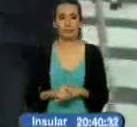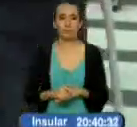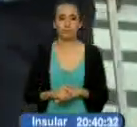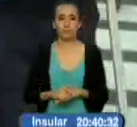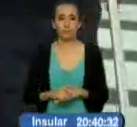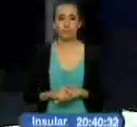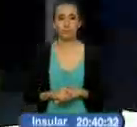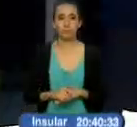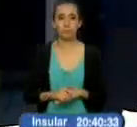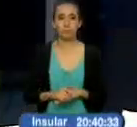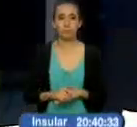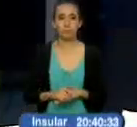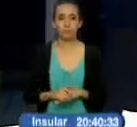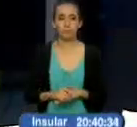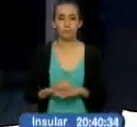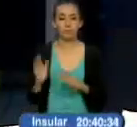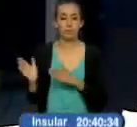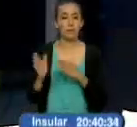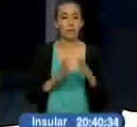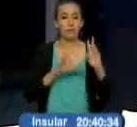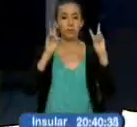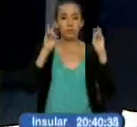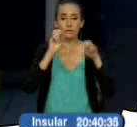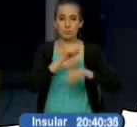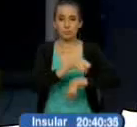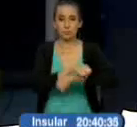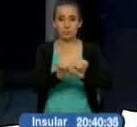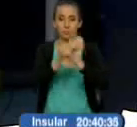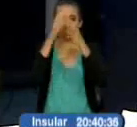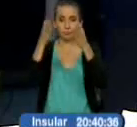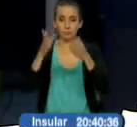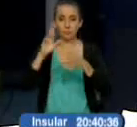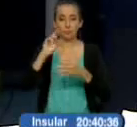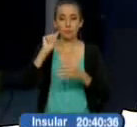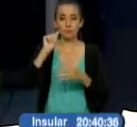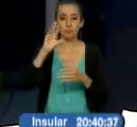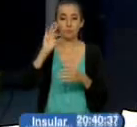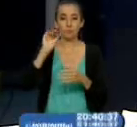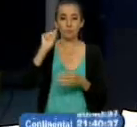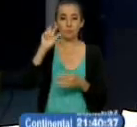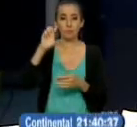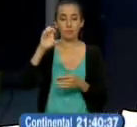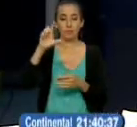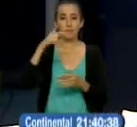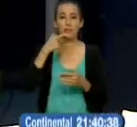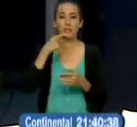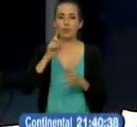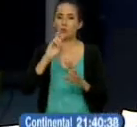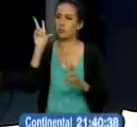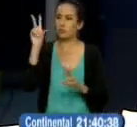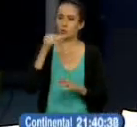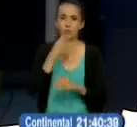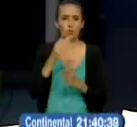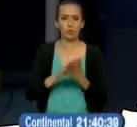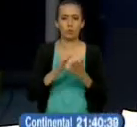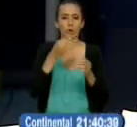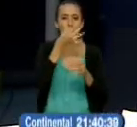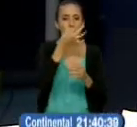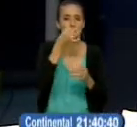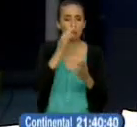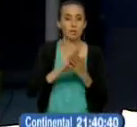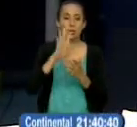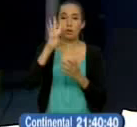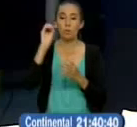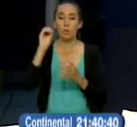Nueva York. Y en otros temas, el futbolista Rafael Márquez negó tener nexos con el narcotráfico. Además, 40 migrantes llegaron a